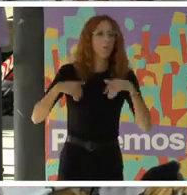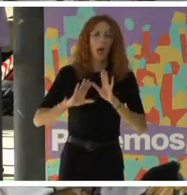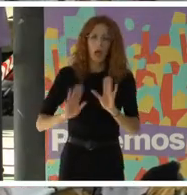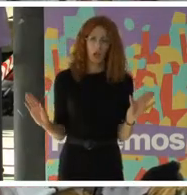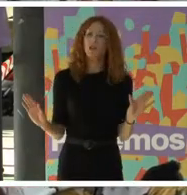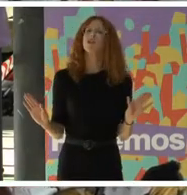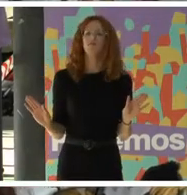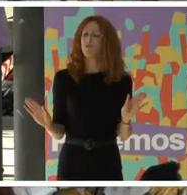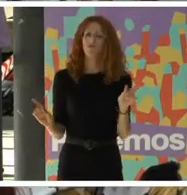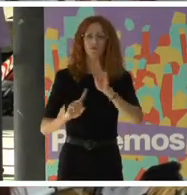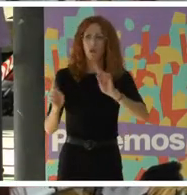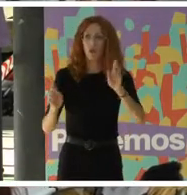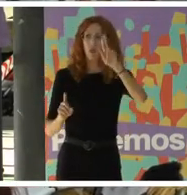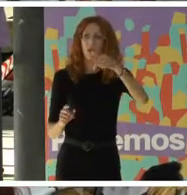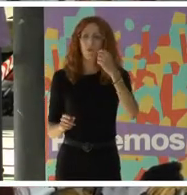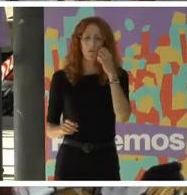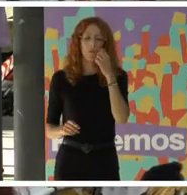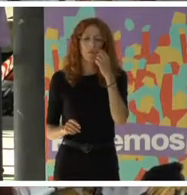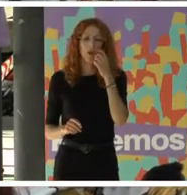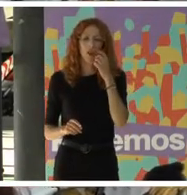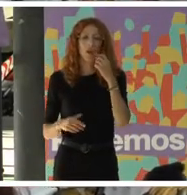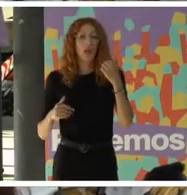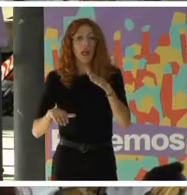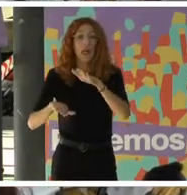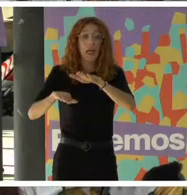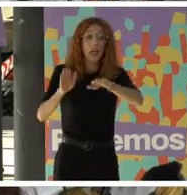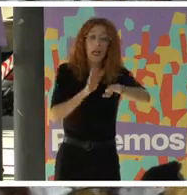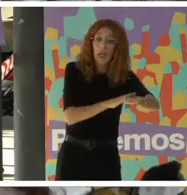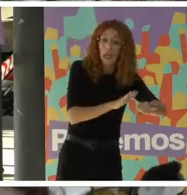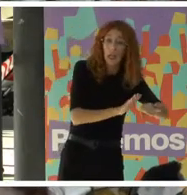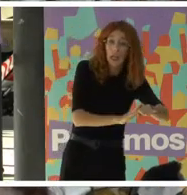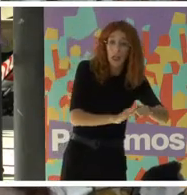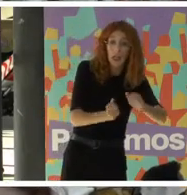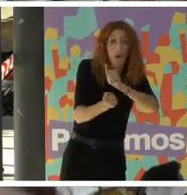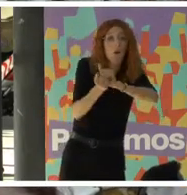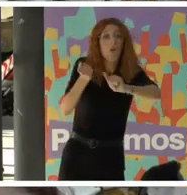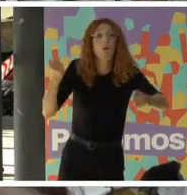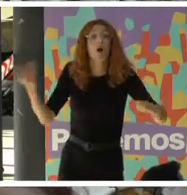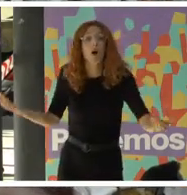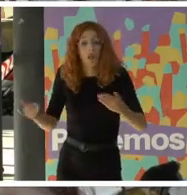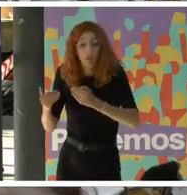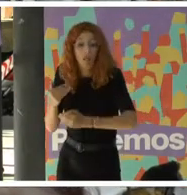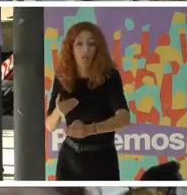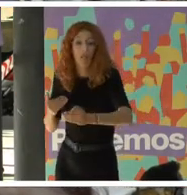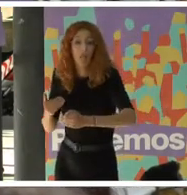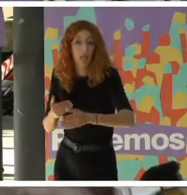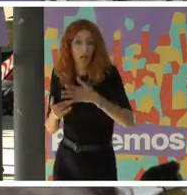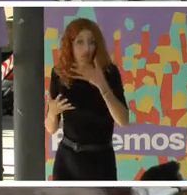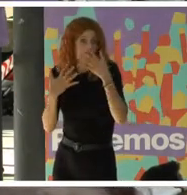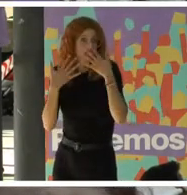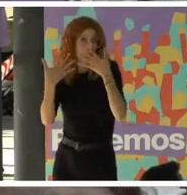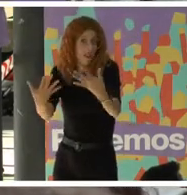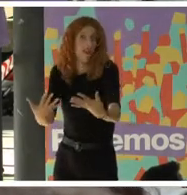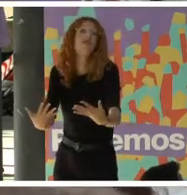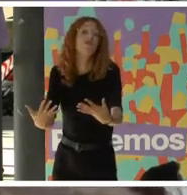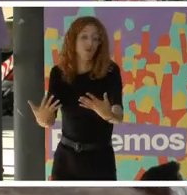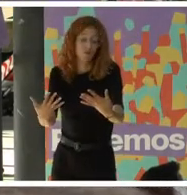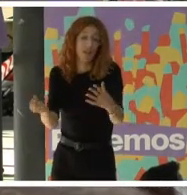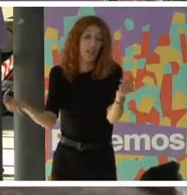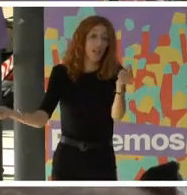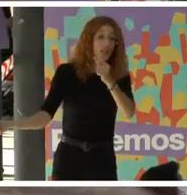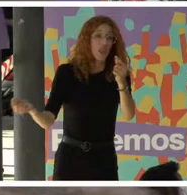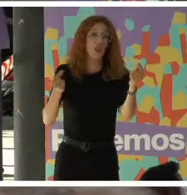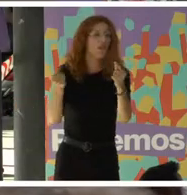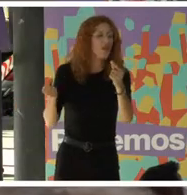también nos estamos jugando qué izquierda va a tener este país para la próxima década. Y ese debate